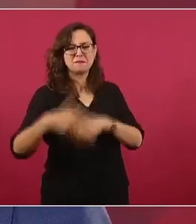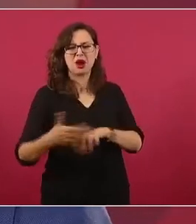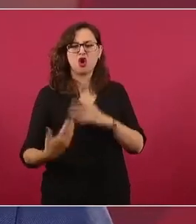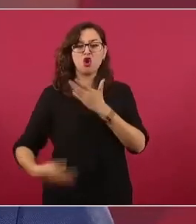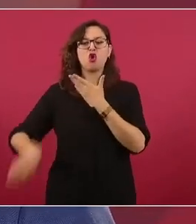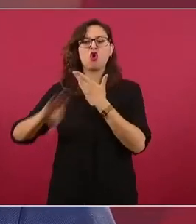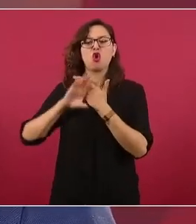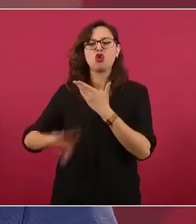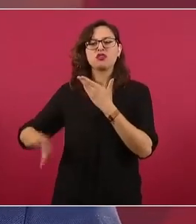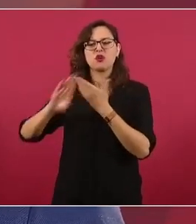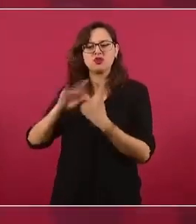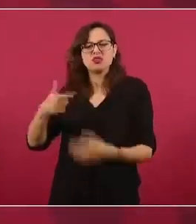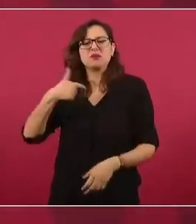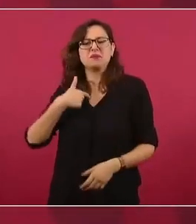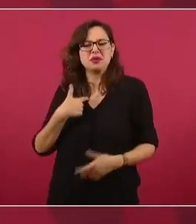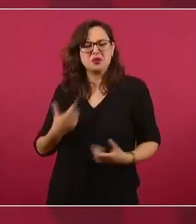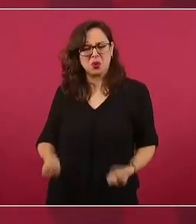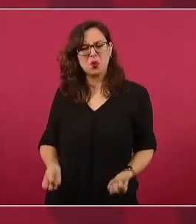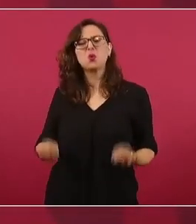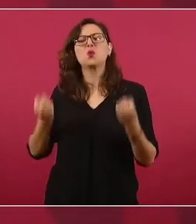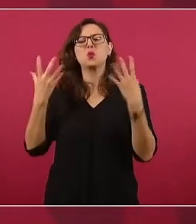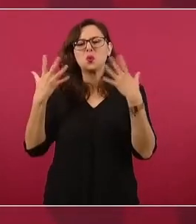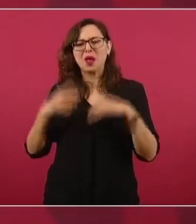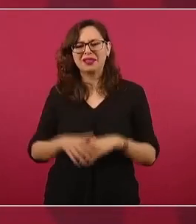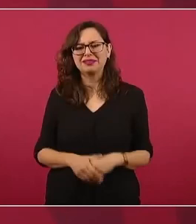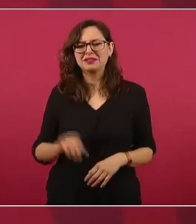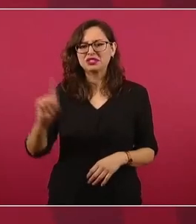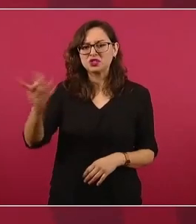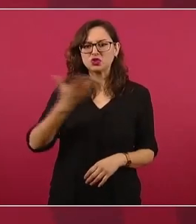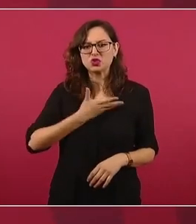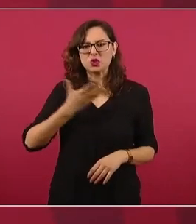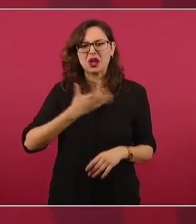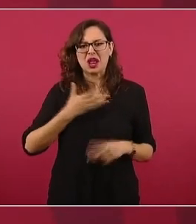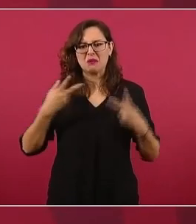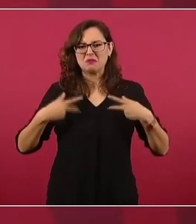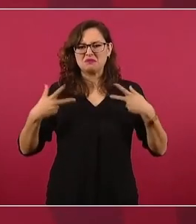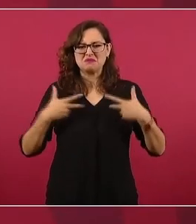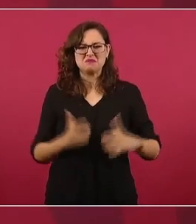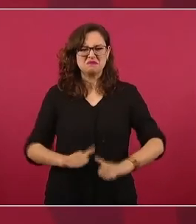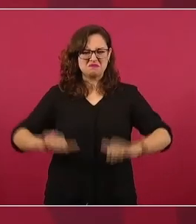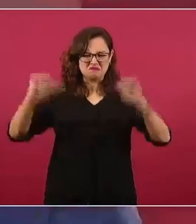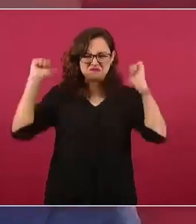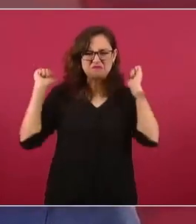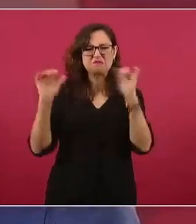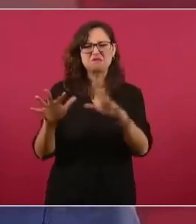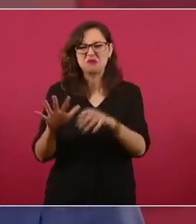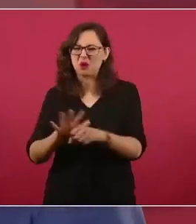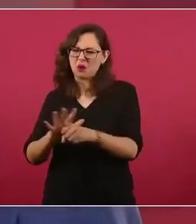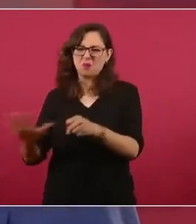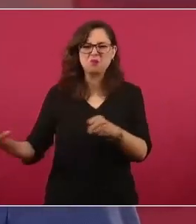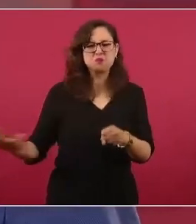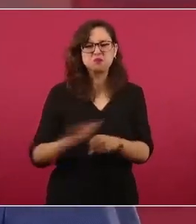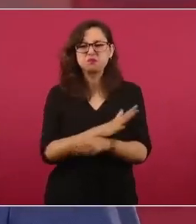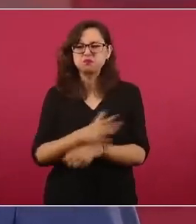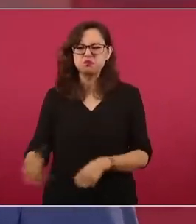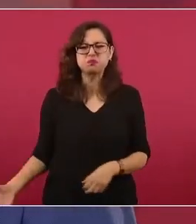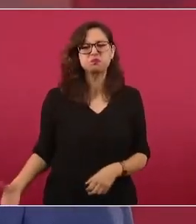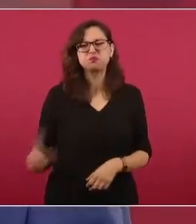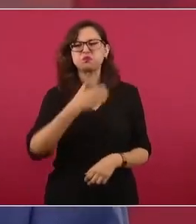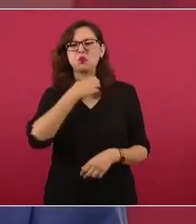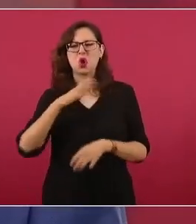¿Cuántas veces han llenado el Zócalo para protestar en contra del gobierno? Se ha llenado el